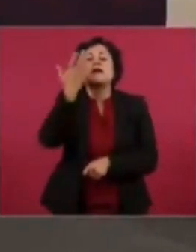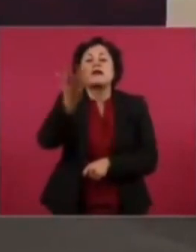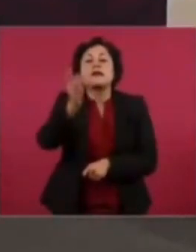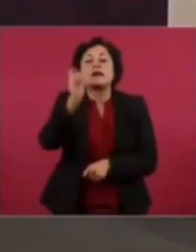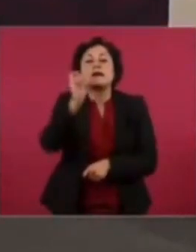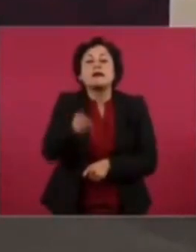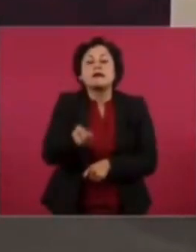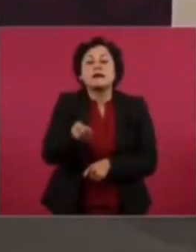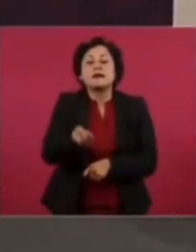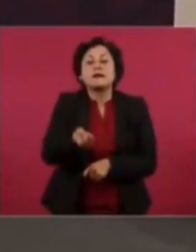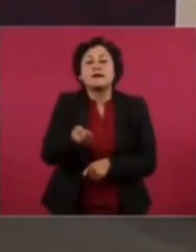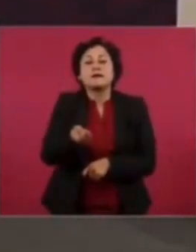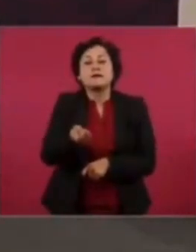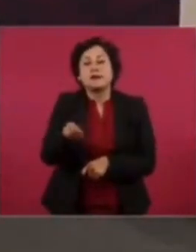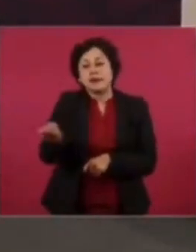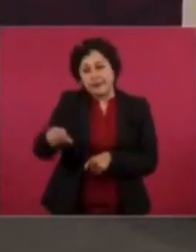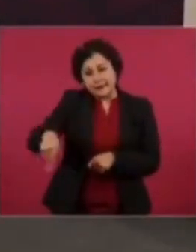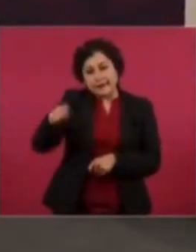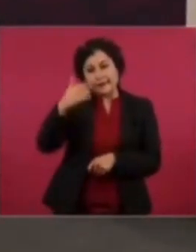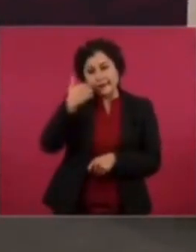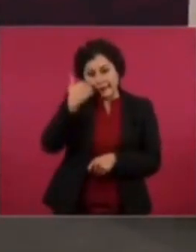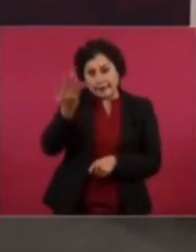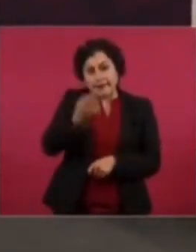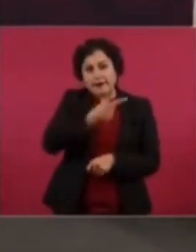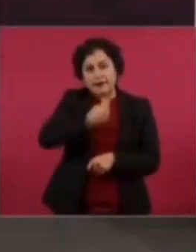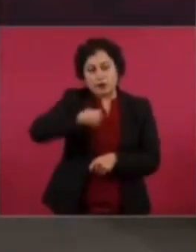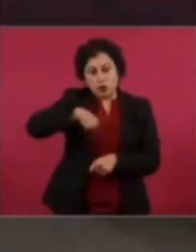quisieran que nosotros